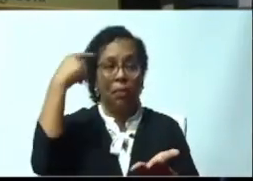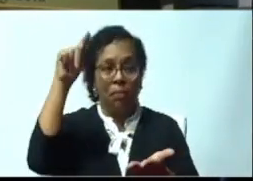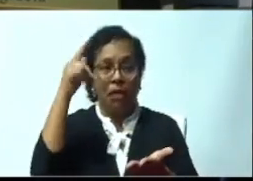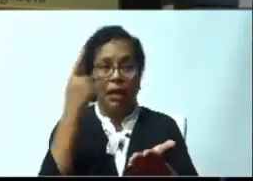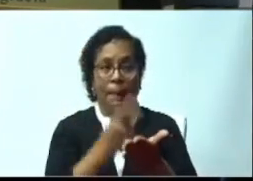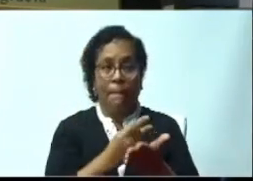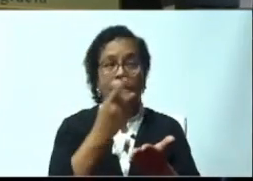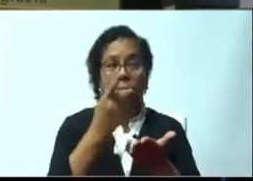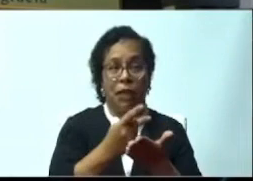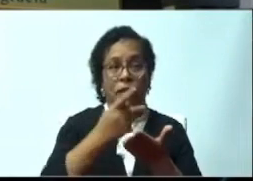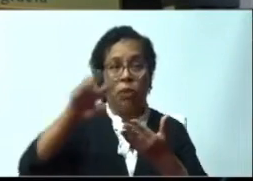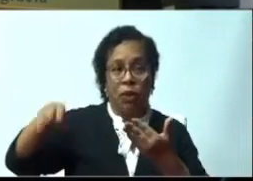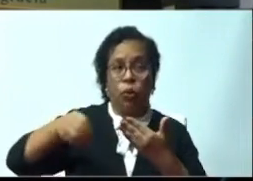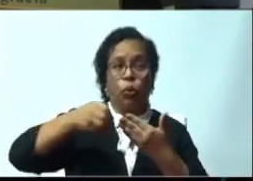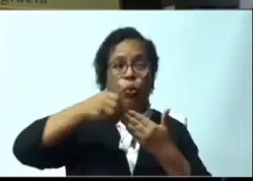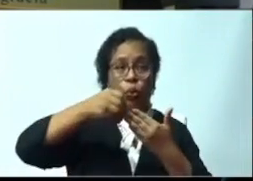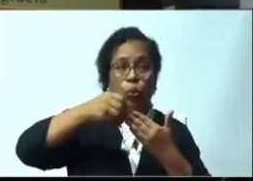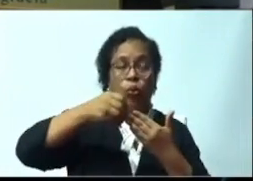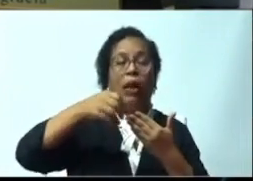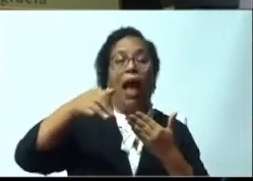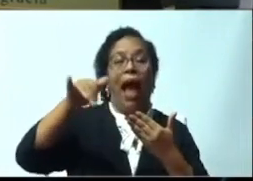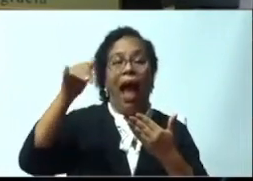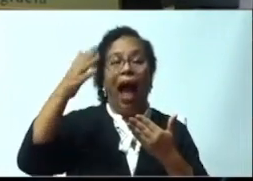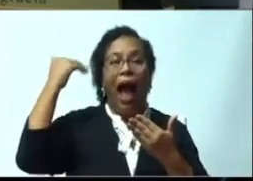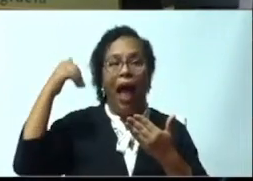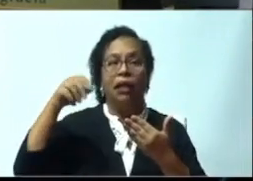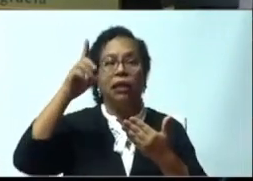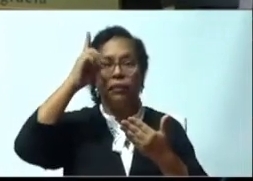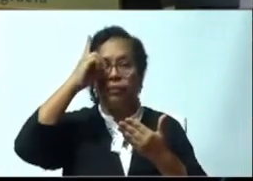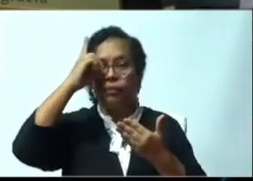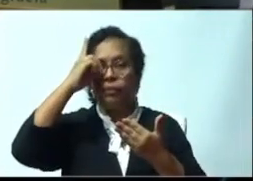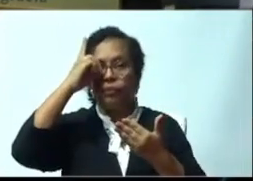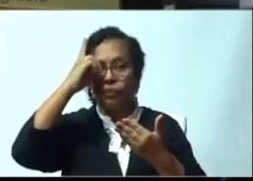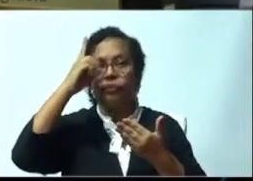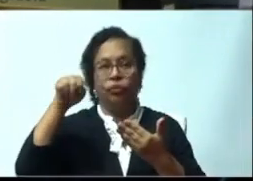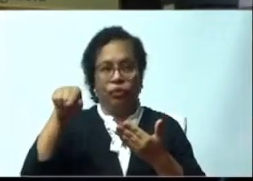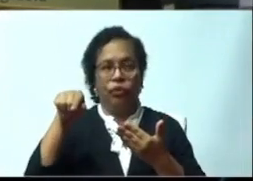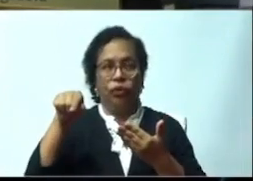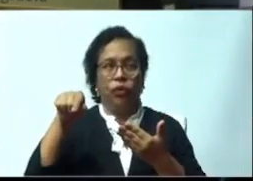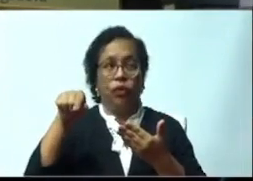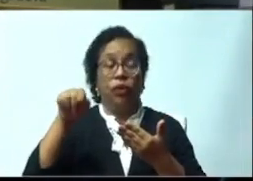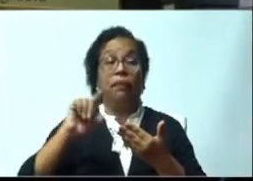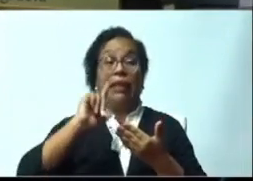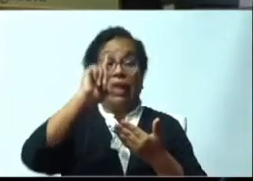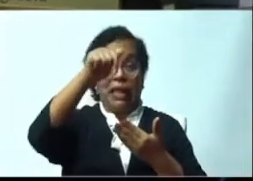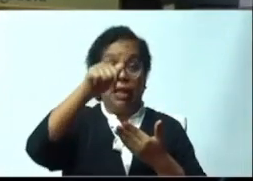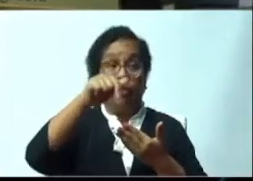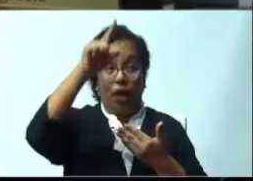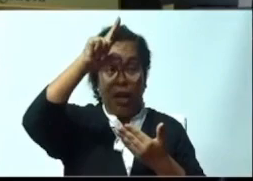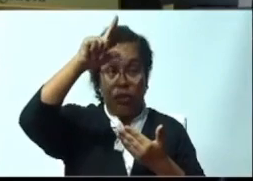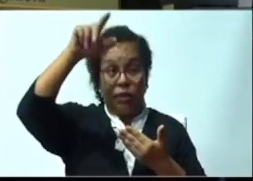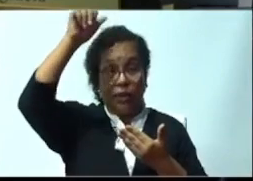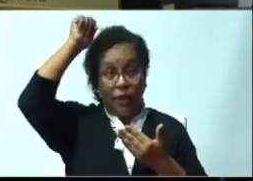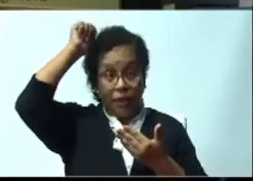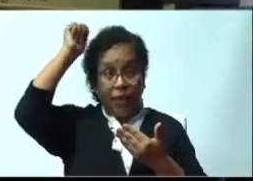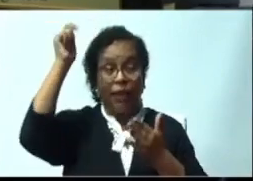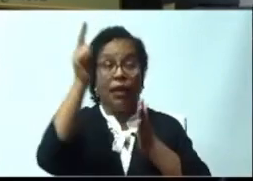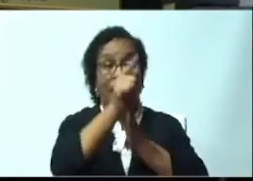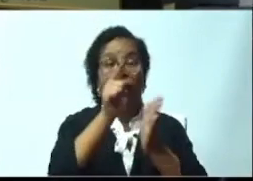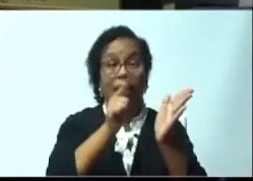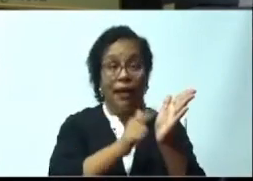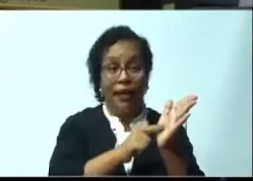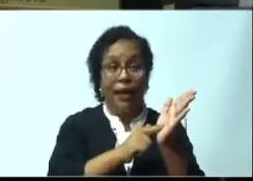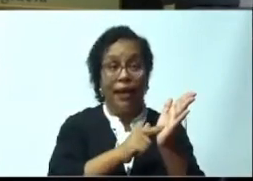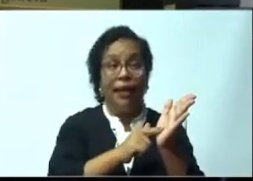reformado al presidente Danilo Medina, pero al presidente Luis Abinader se le aprobó por la ley 122-20, porque estábamos en el